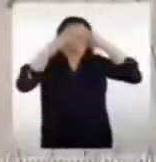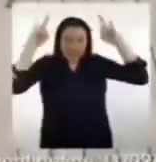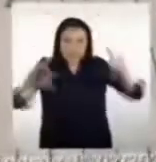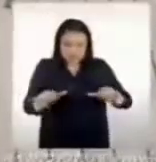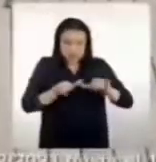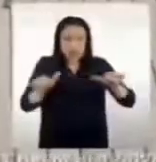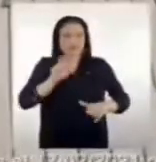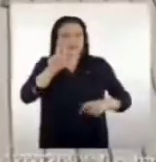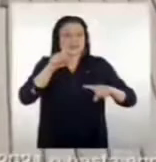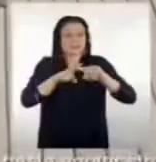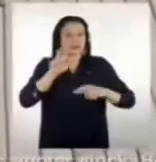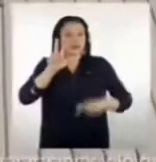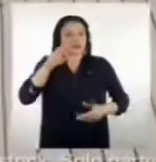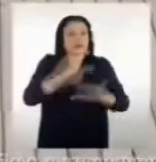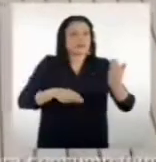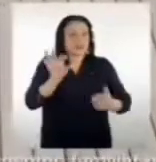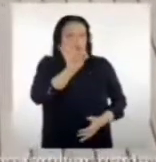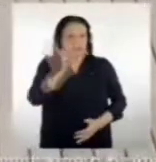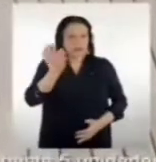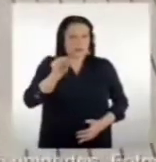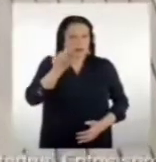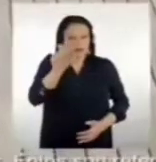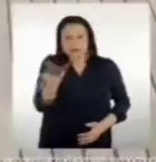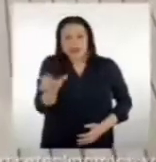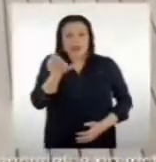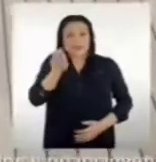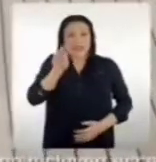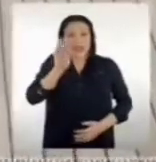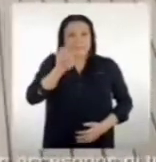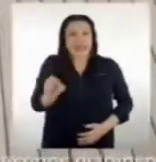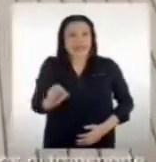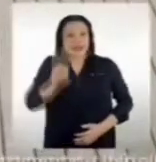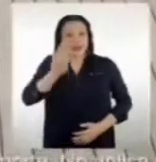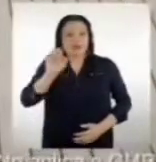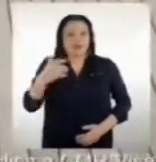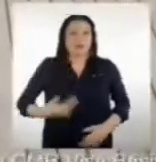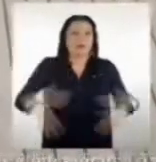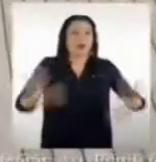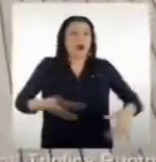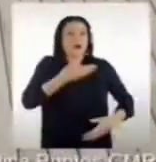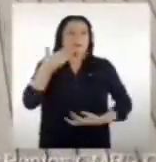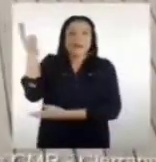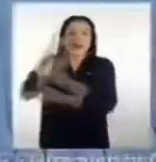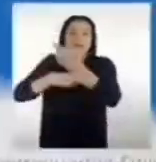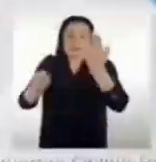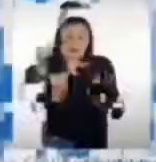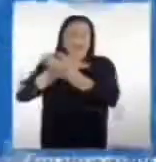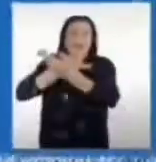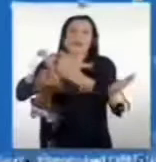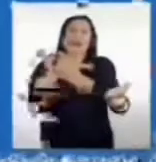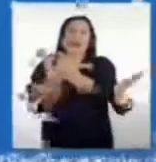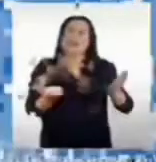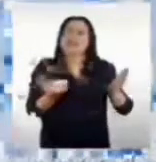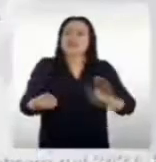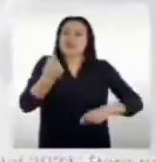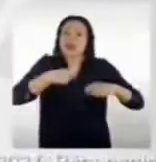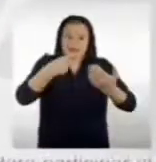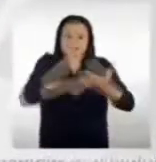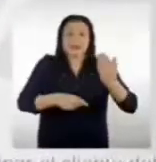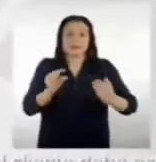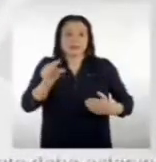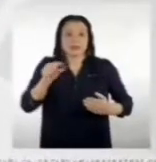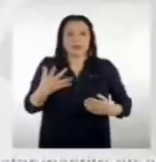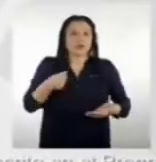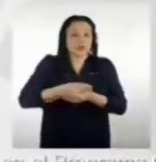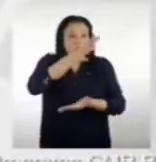Toldo armable 3x3 metros a solo 99 soles con 90. Exclusivos con tu CMR o débito de Banco Falabella. El mejor regreso a clases